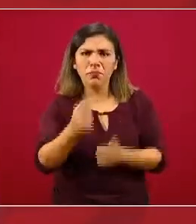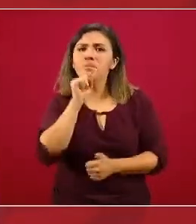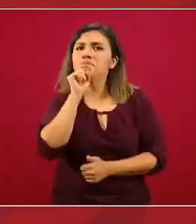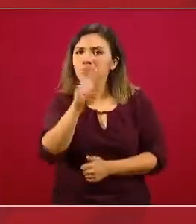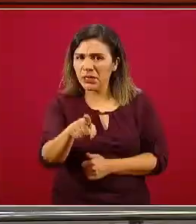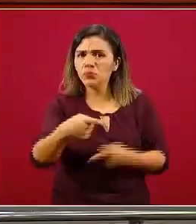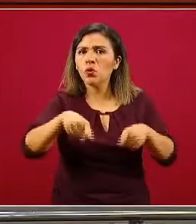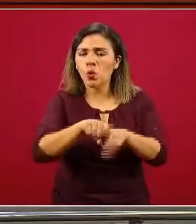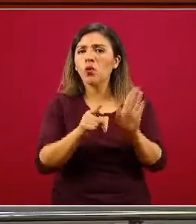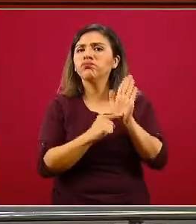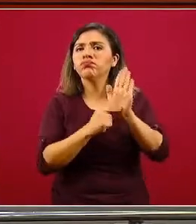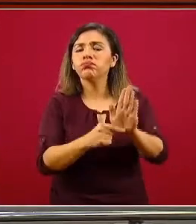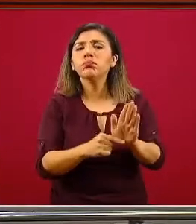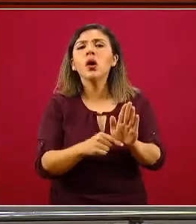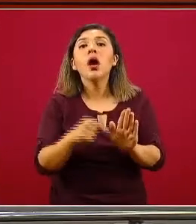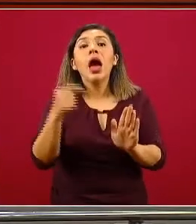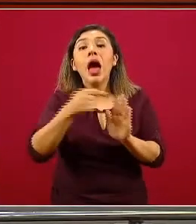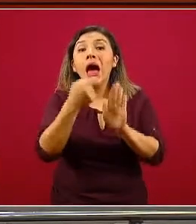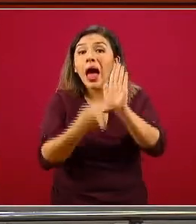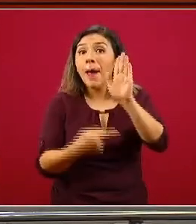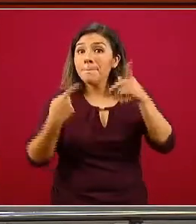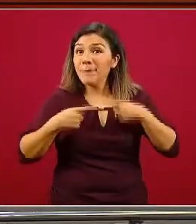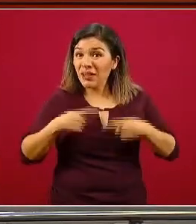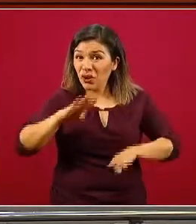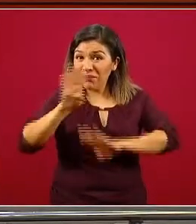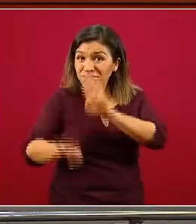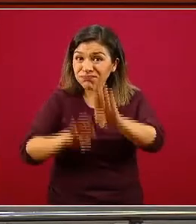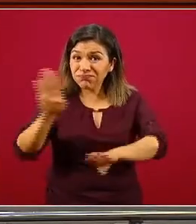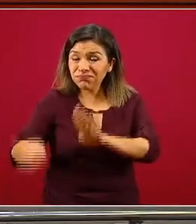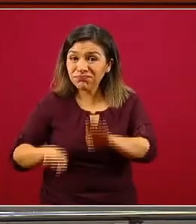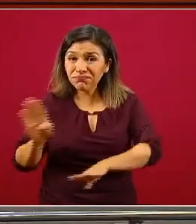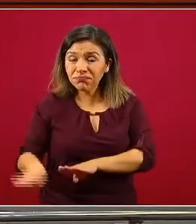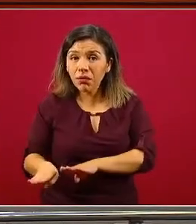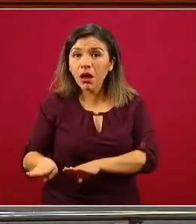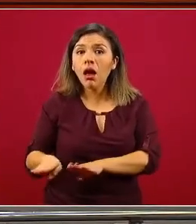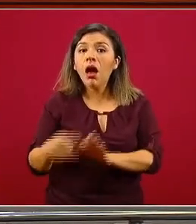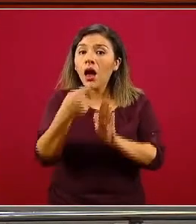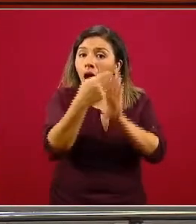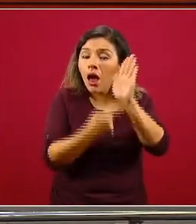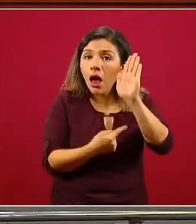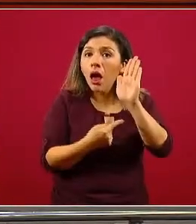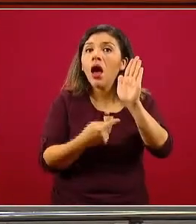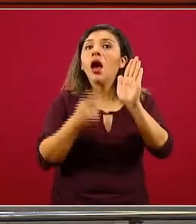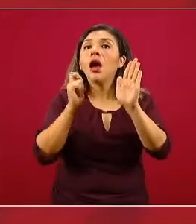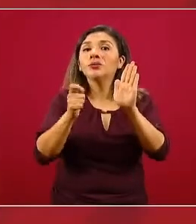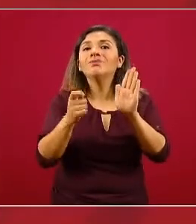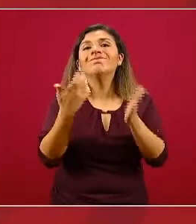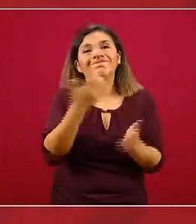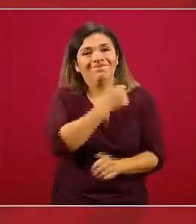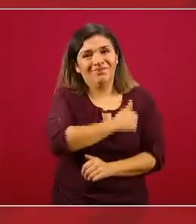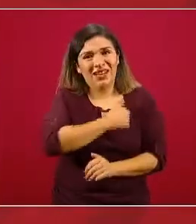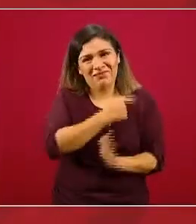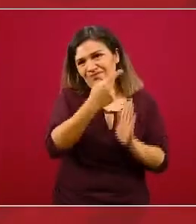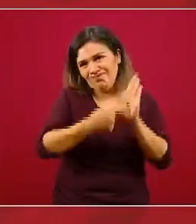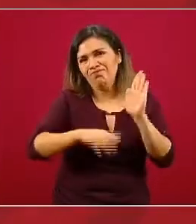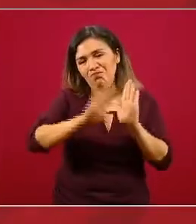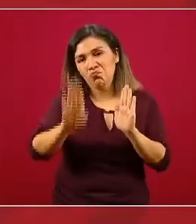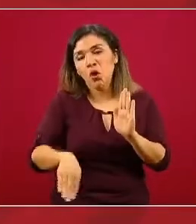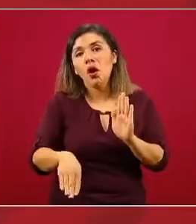eso, cuál es la proporción o el porcentaje de personas que entre el grupo de los que desafortunadamente